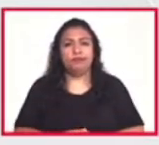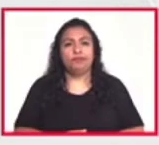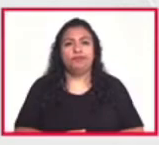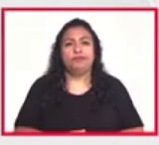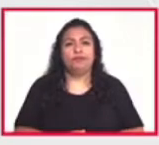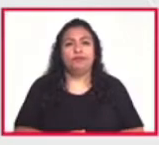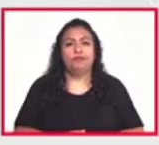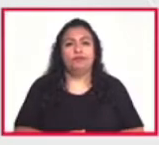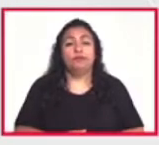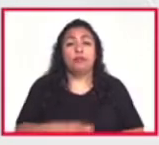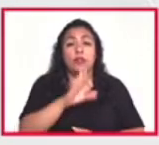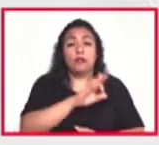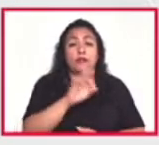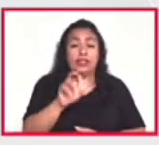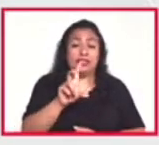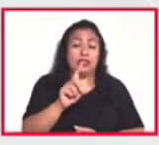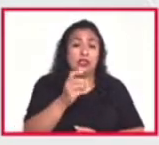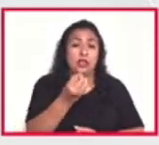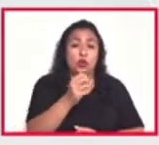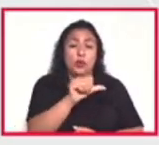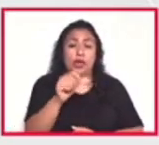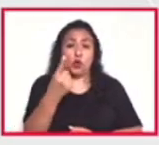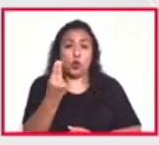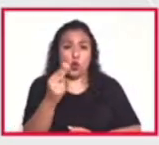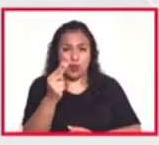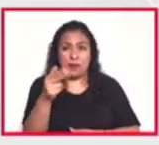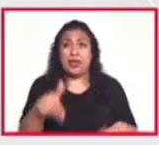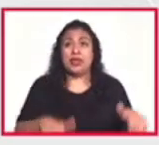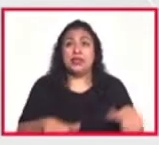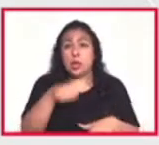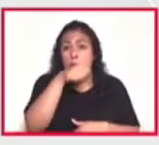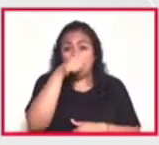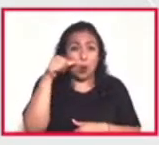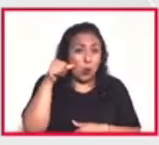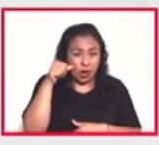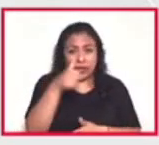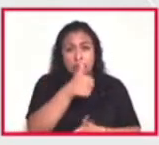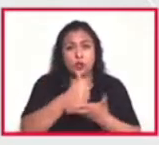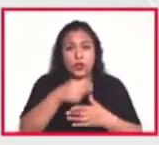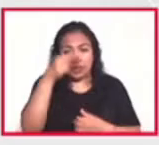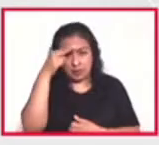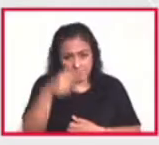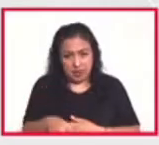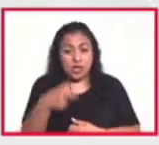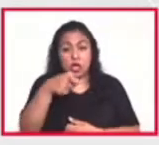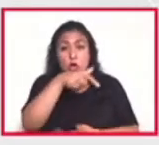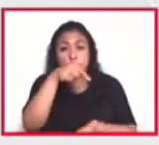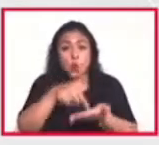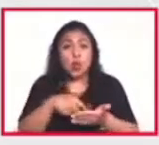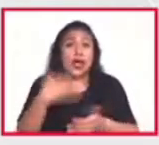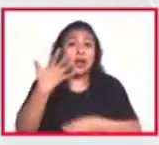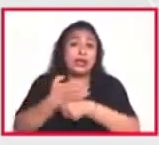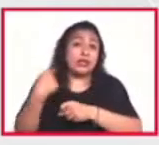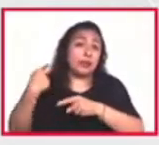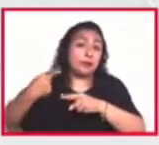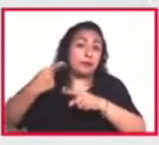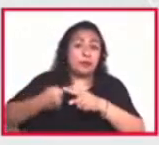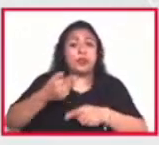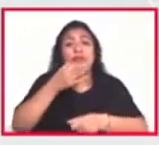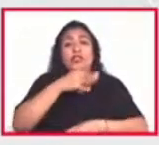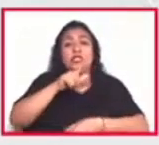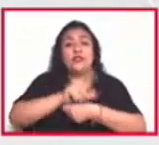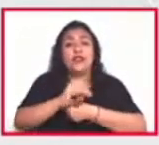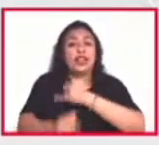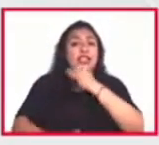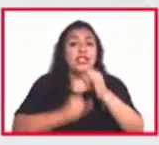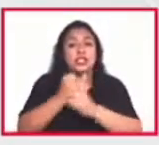Del 30 de octubre al 1 de noviembre, el Teatro Benito Juárez en la Ciudad de México será sede de la quinta edición del Festival Internacional de